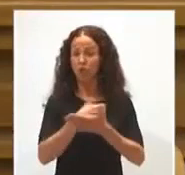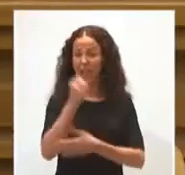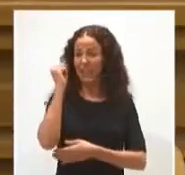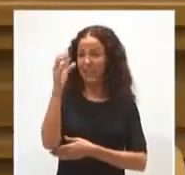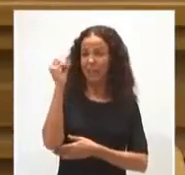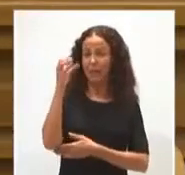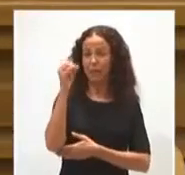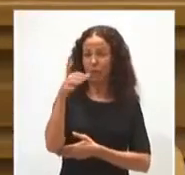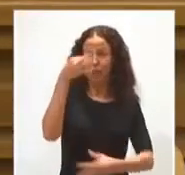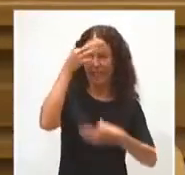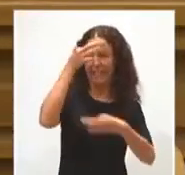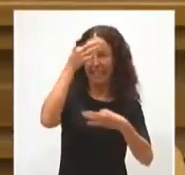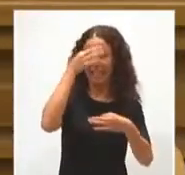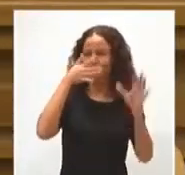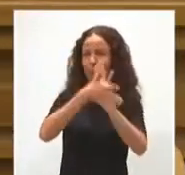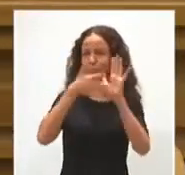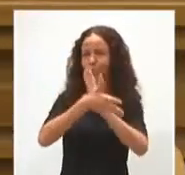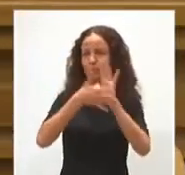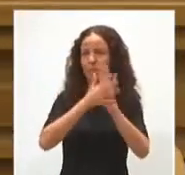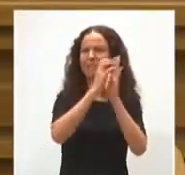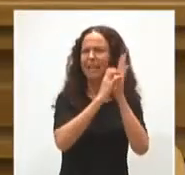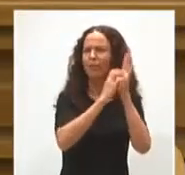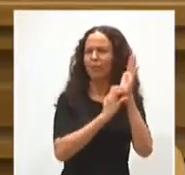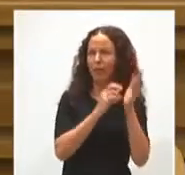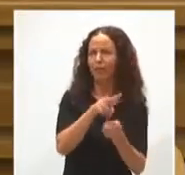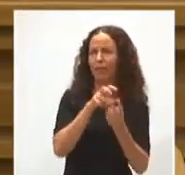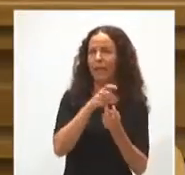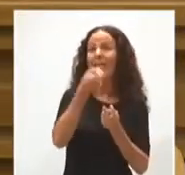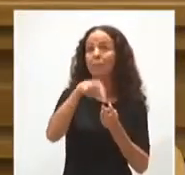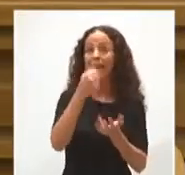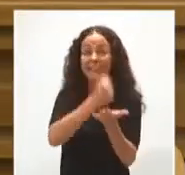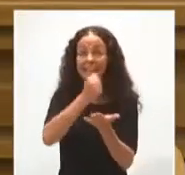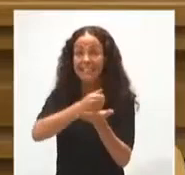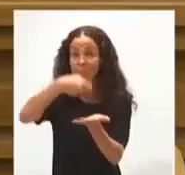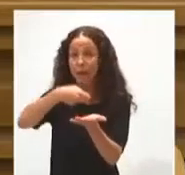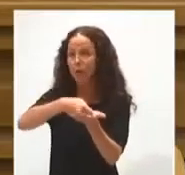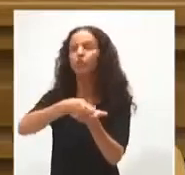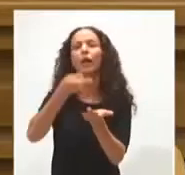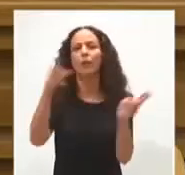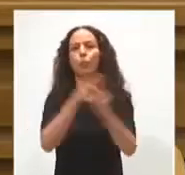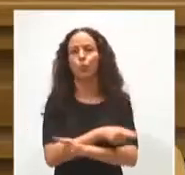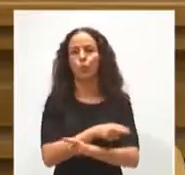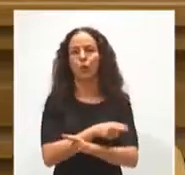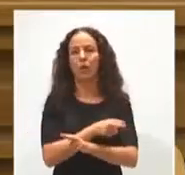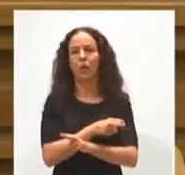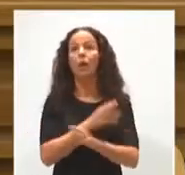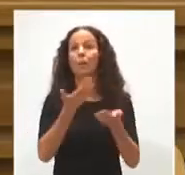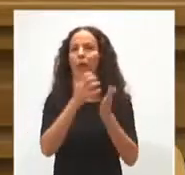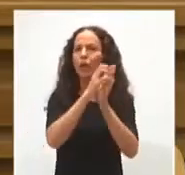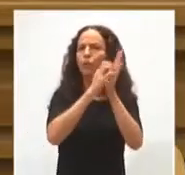desgranando en deducciones fiscales y en la supresión de muchas tasas pero deducciones fiscales